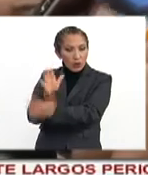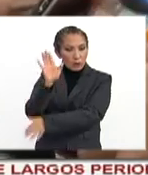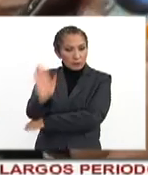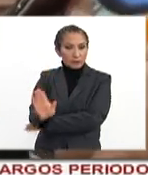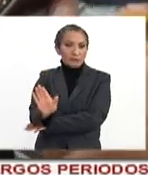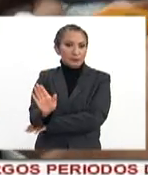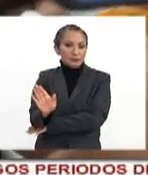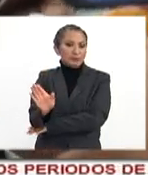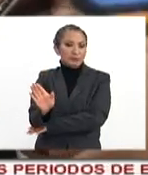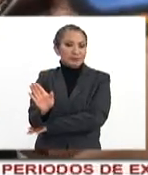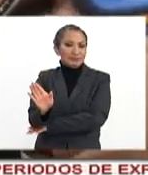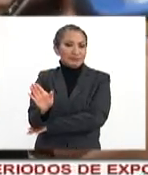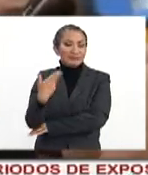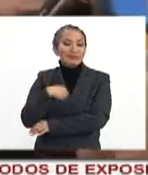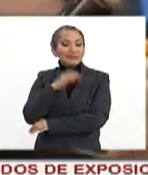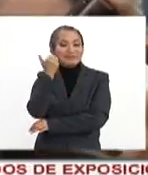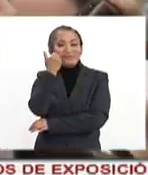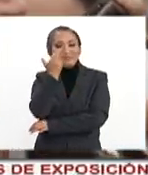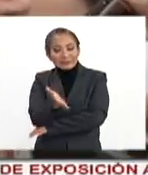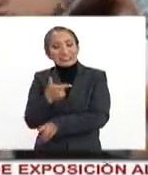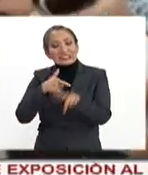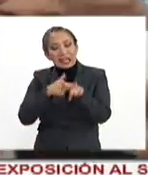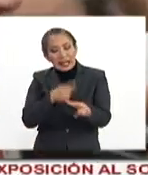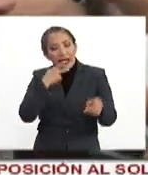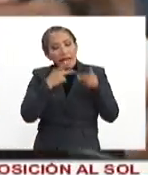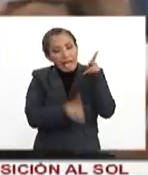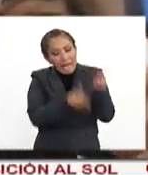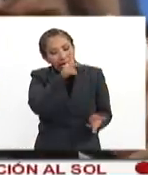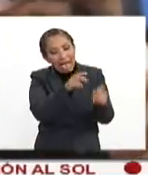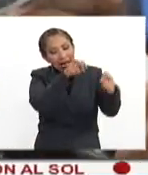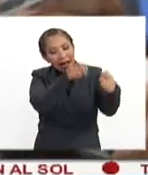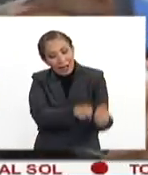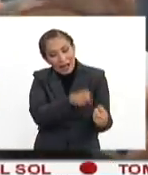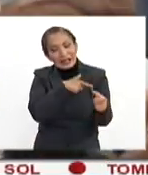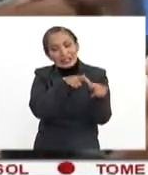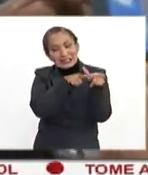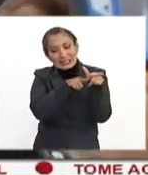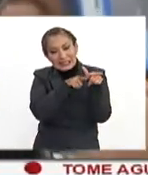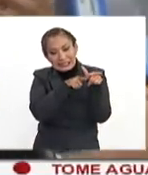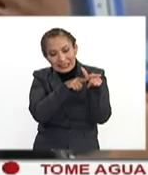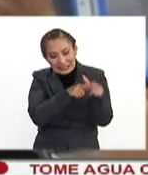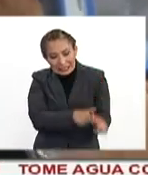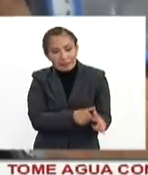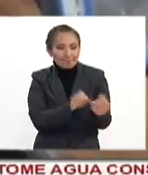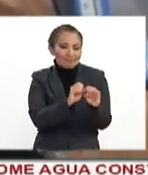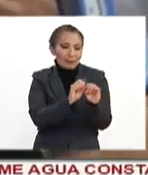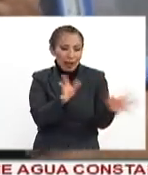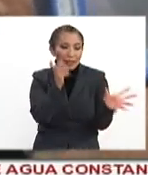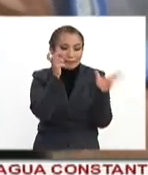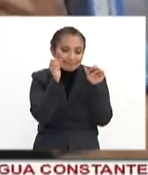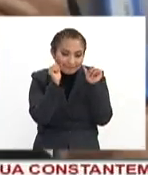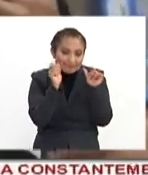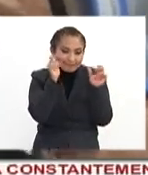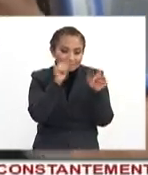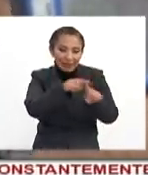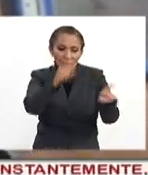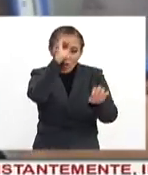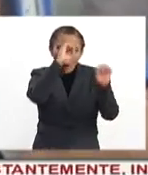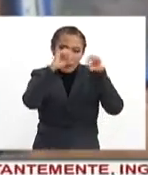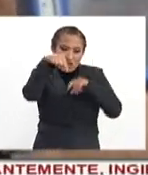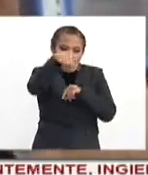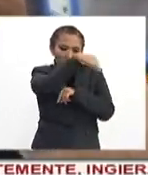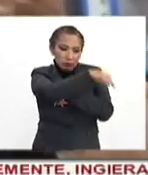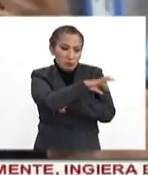únicamente. Lo que estamos buscando es continuar con el diálogo para que podamos continuar, por supuesto, escuchando diversos puntos de